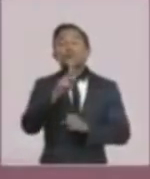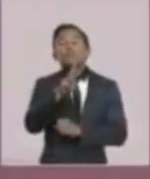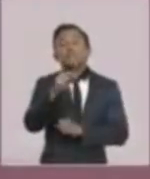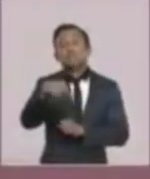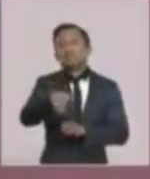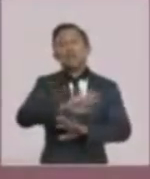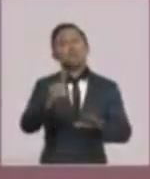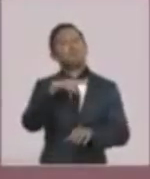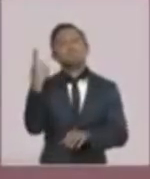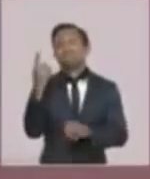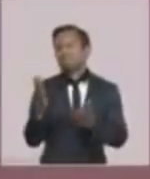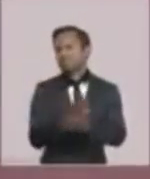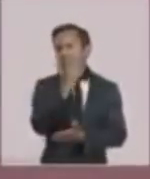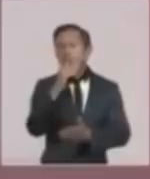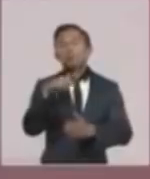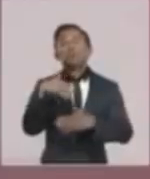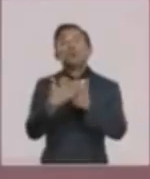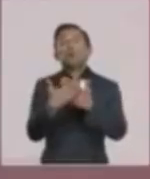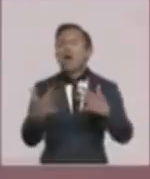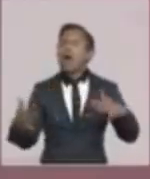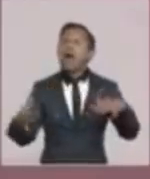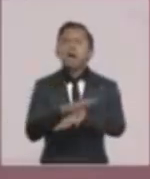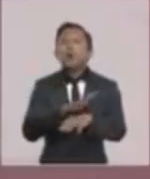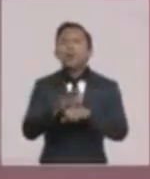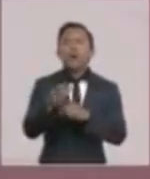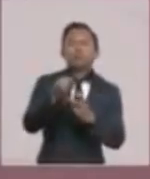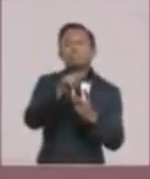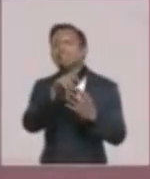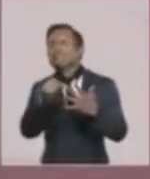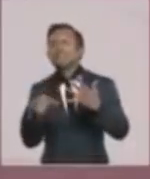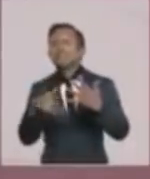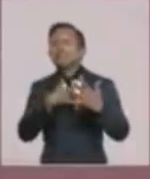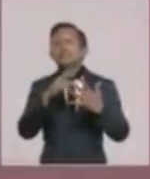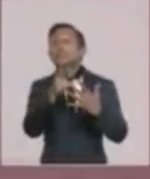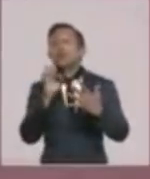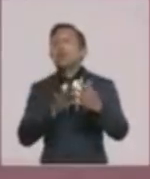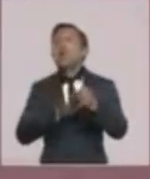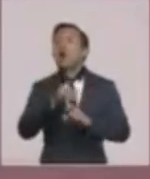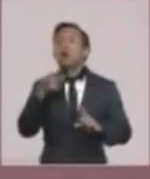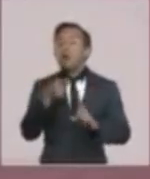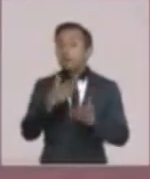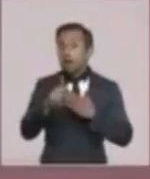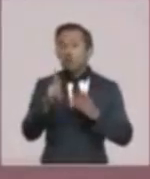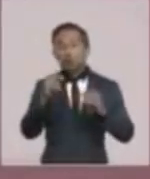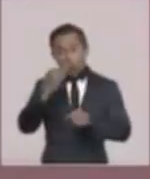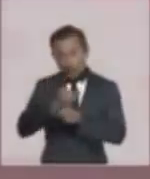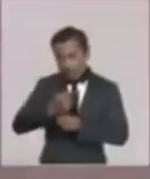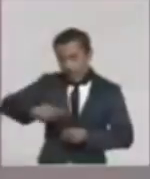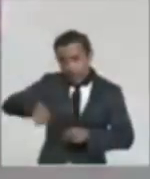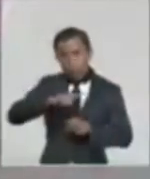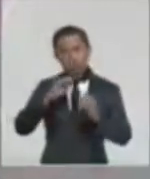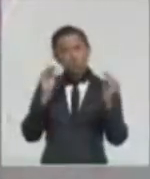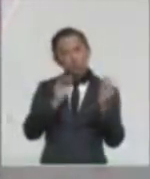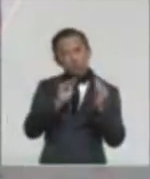tipo de cambio queremos. Yo vengo a este debate mucho más a proponer que a oponer, pero en un debate se contrastan ideas y sí voy